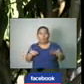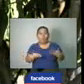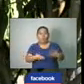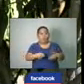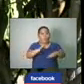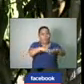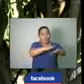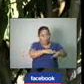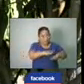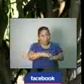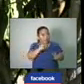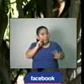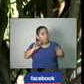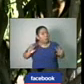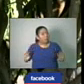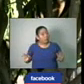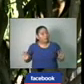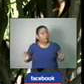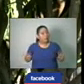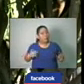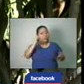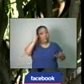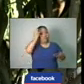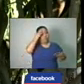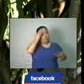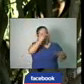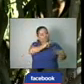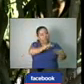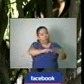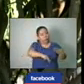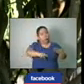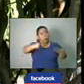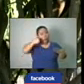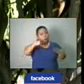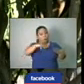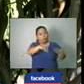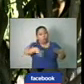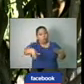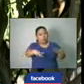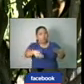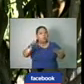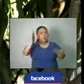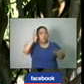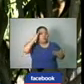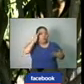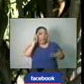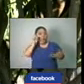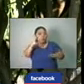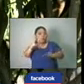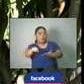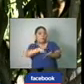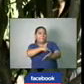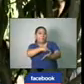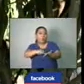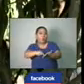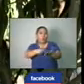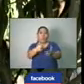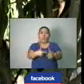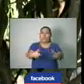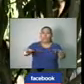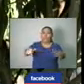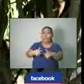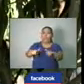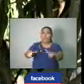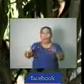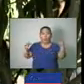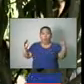en la cual ya salen identificados todos estos lugares a ser intervenidos y en dónde se va a restringir la libre locomoción en